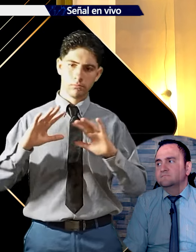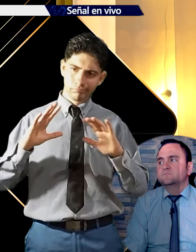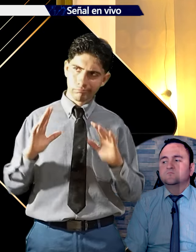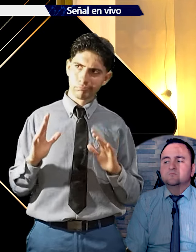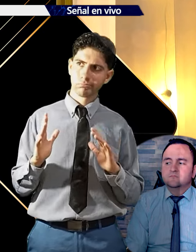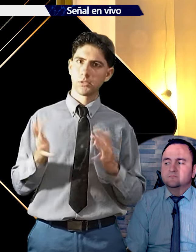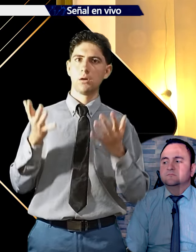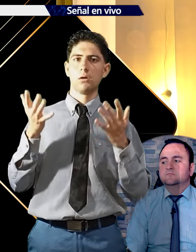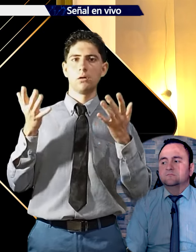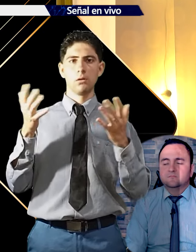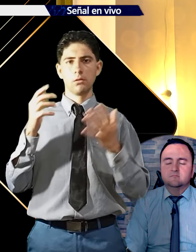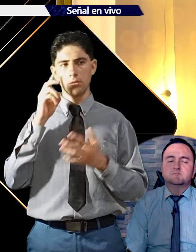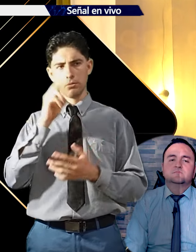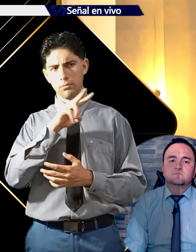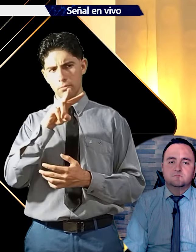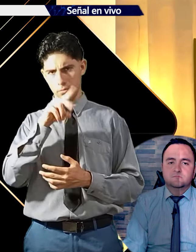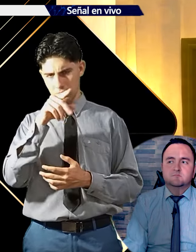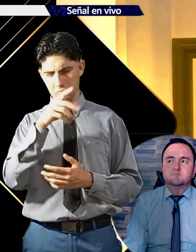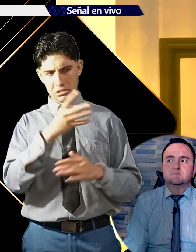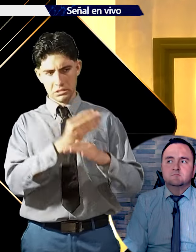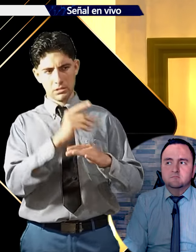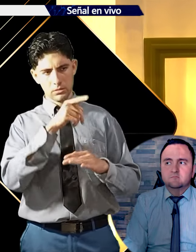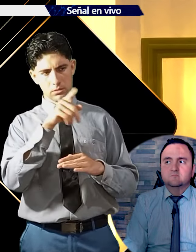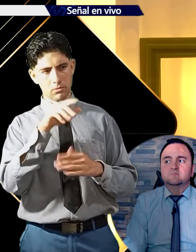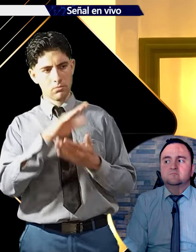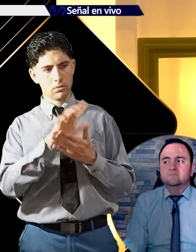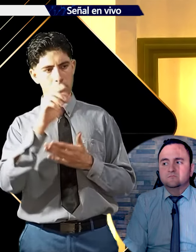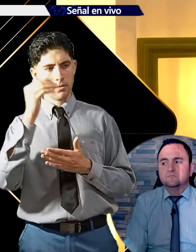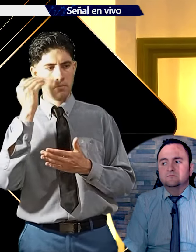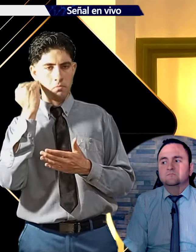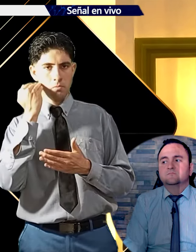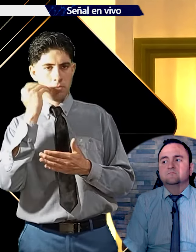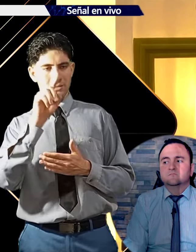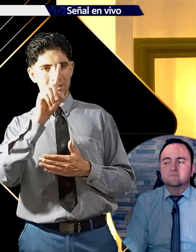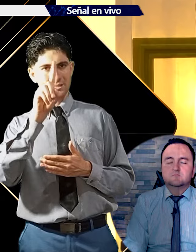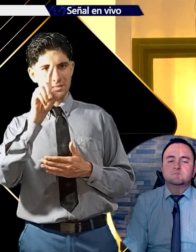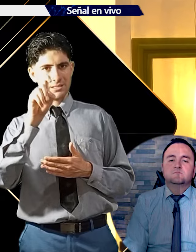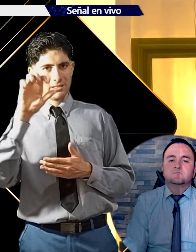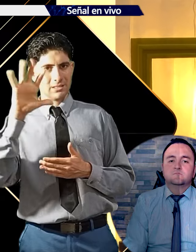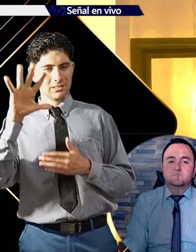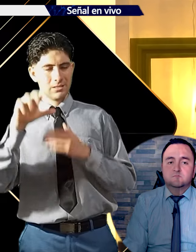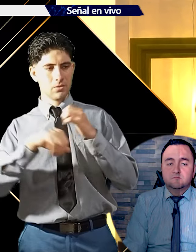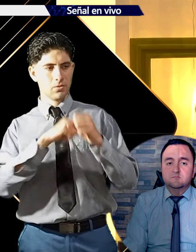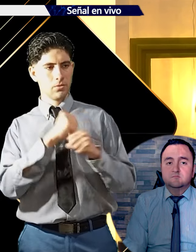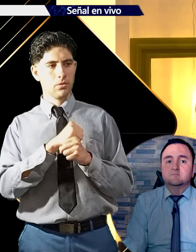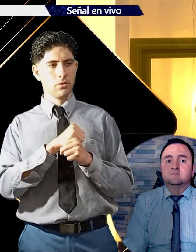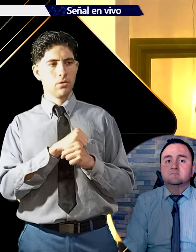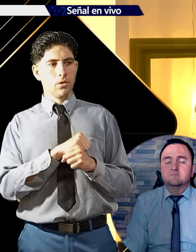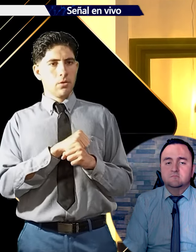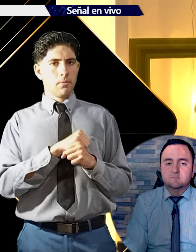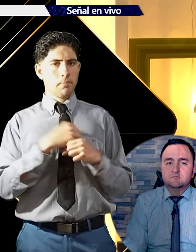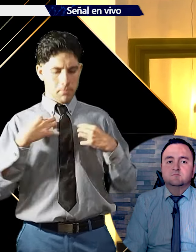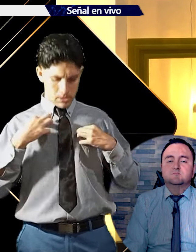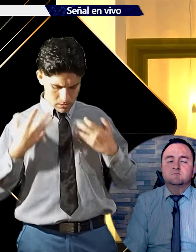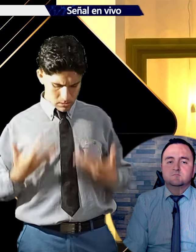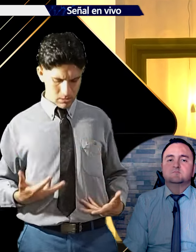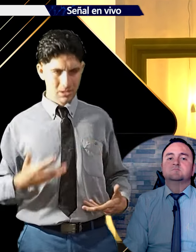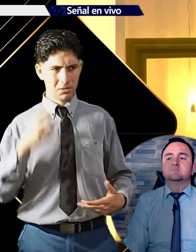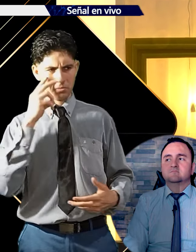día llegué a una congregación y había una hermana de 65 años y esa hermana estaba vestida como